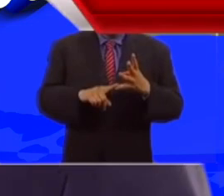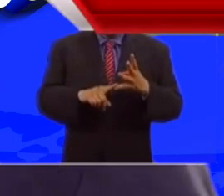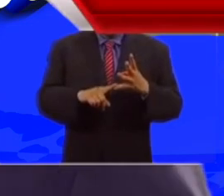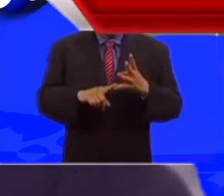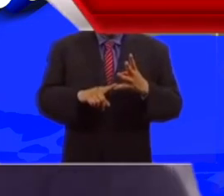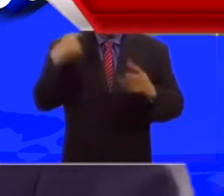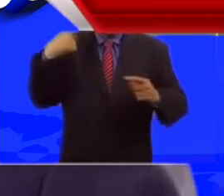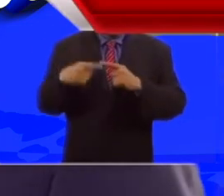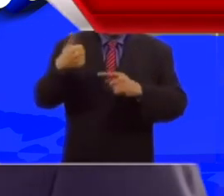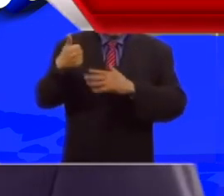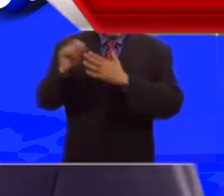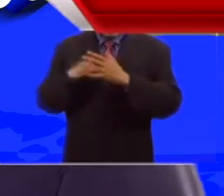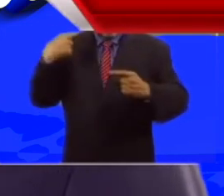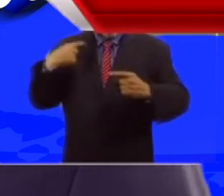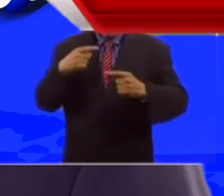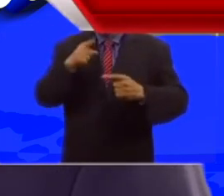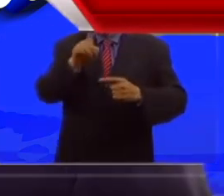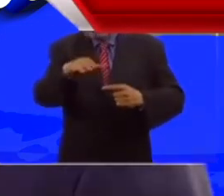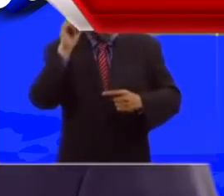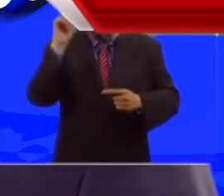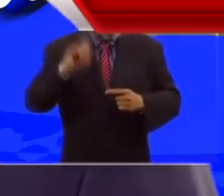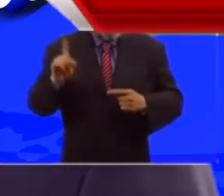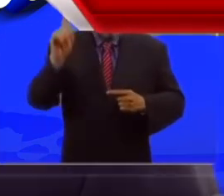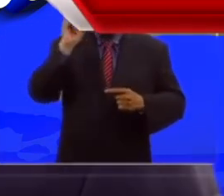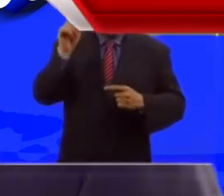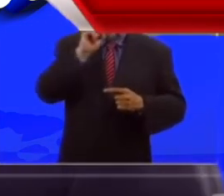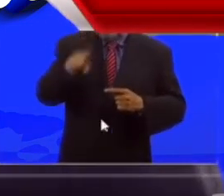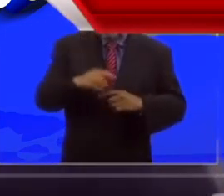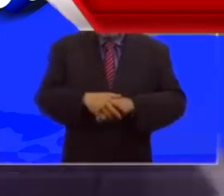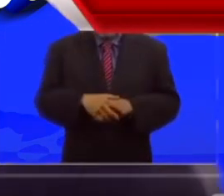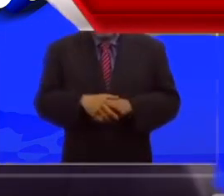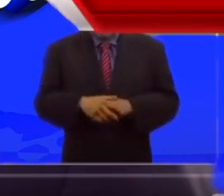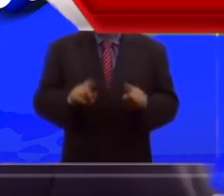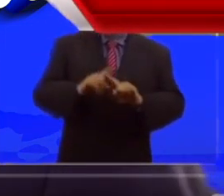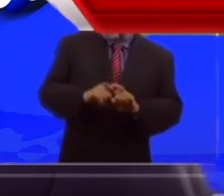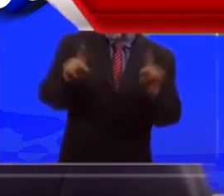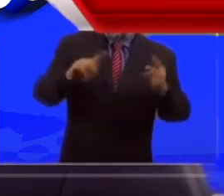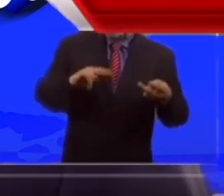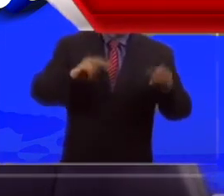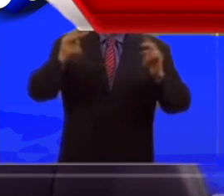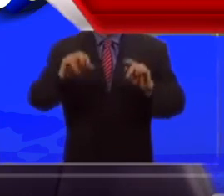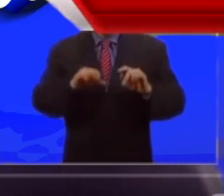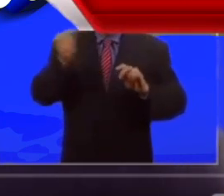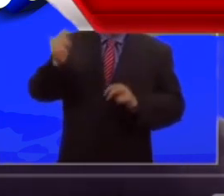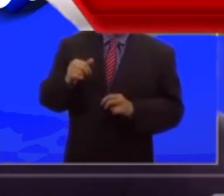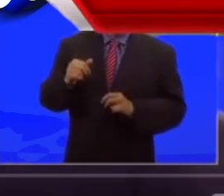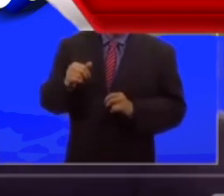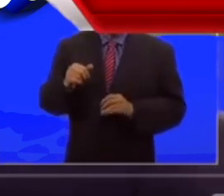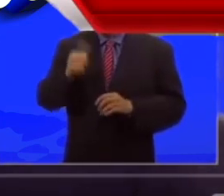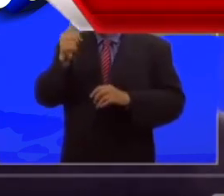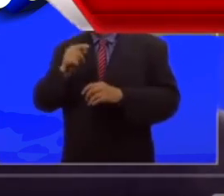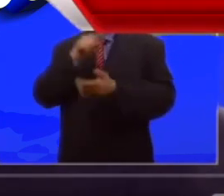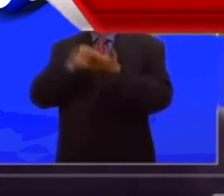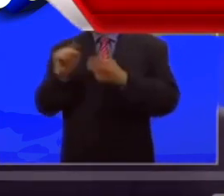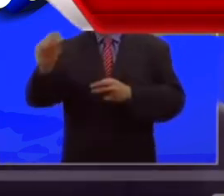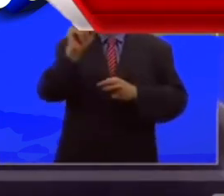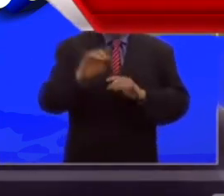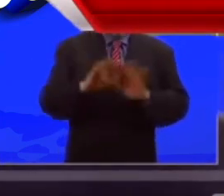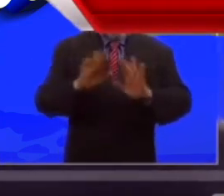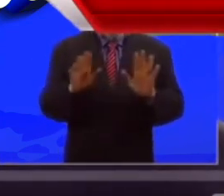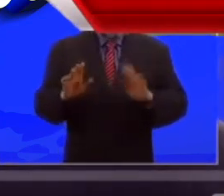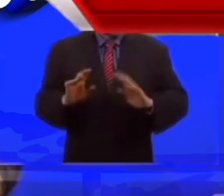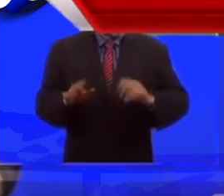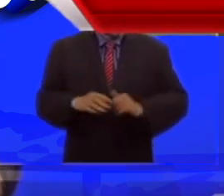de 6 meses para acá, Zacatecas. A diferencia, no voy a hablar de otra región,